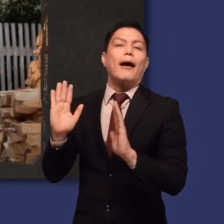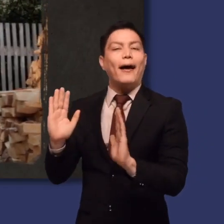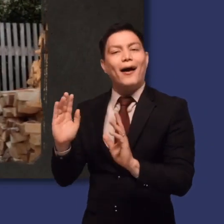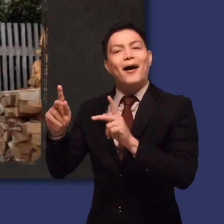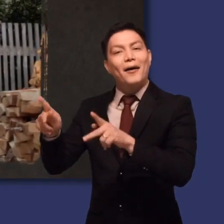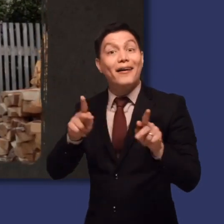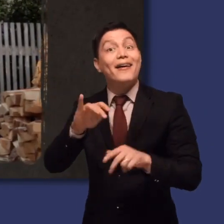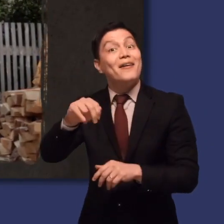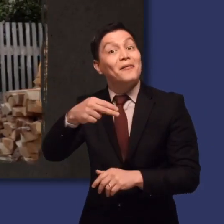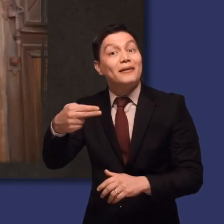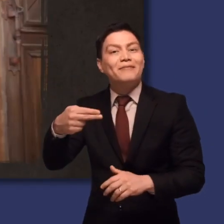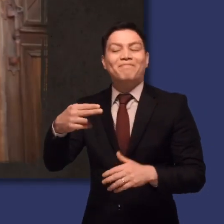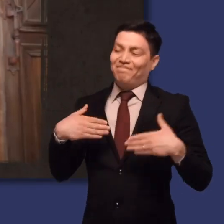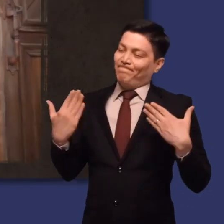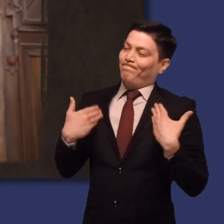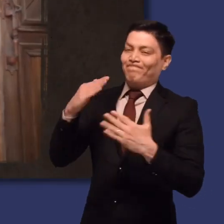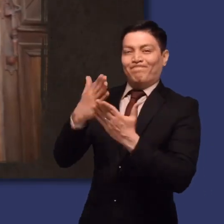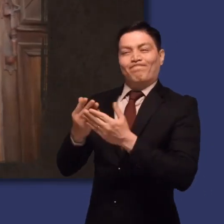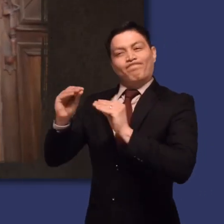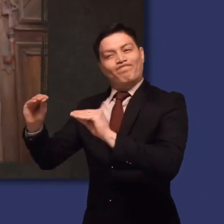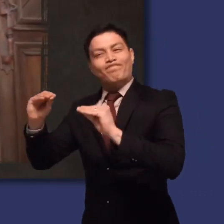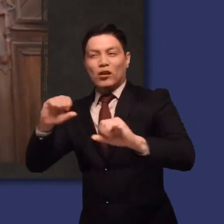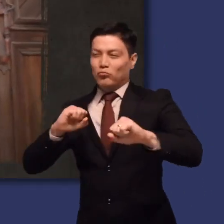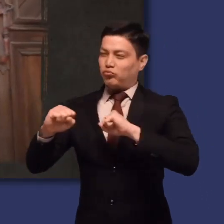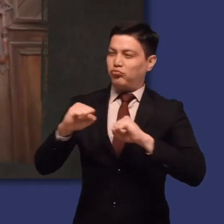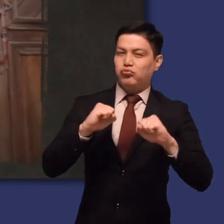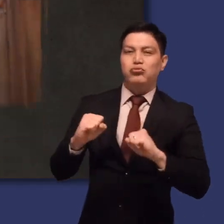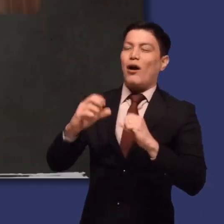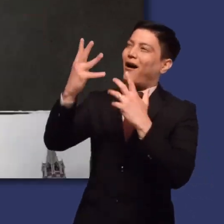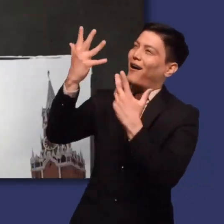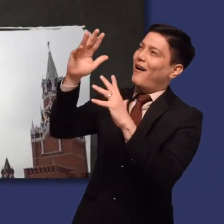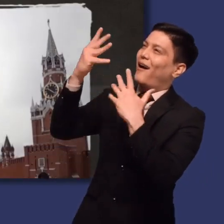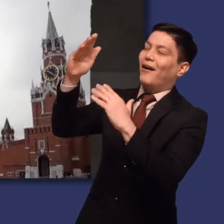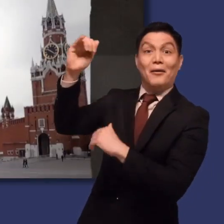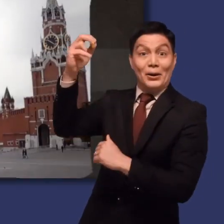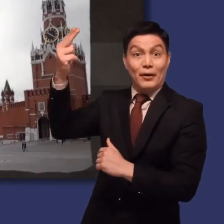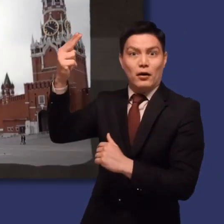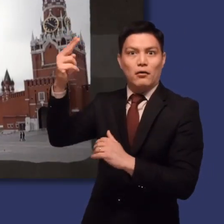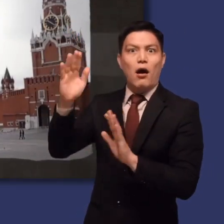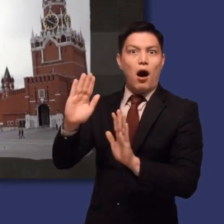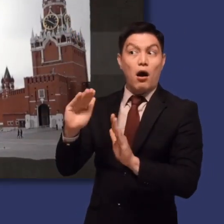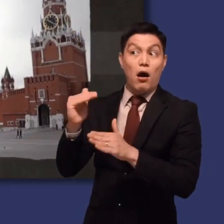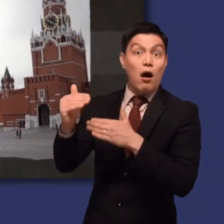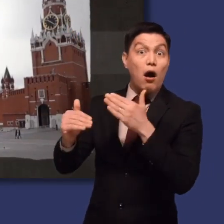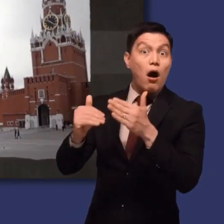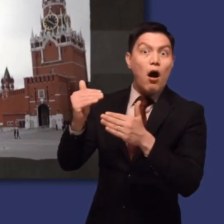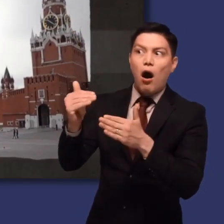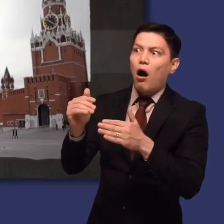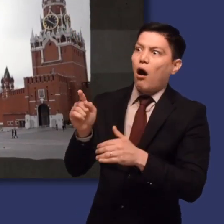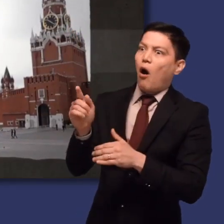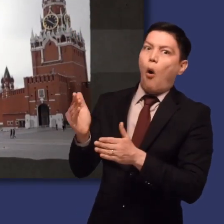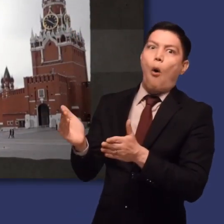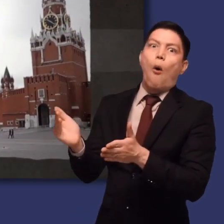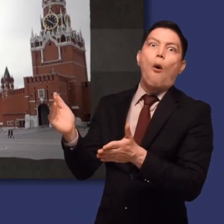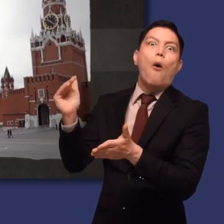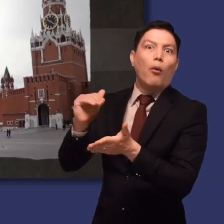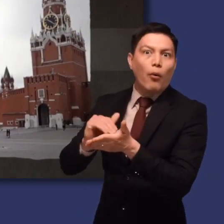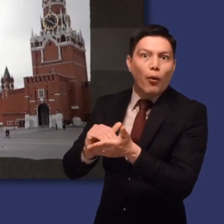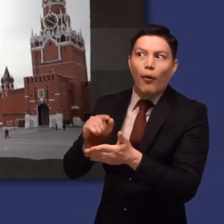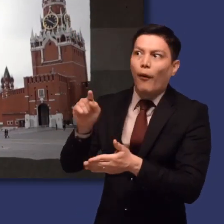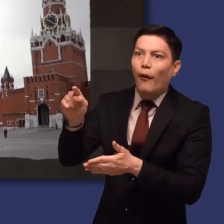un tiempo, el pueblo de Jehová pudo predicar y adorar a Dios en paz. Pero en los últimos años, Rusia y sus aliados